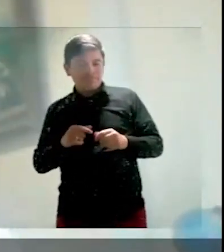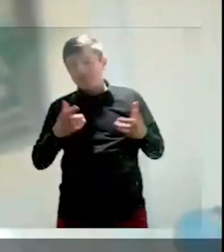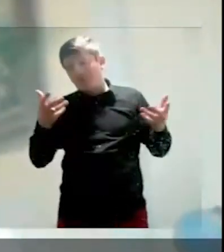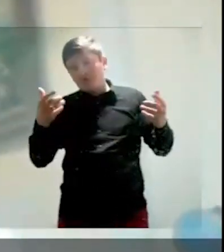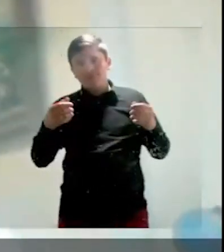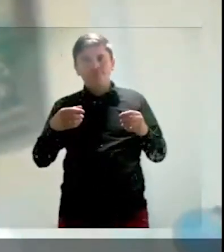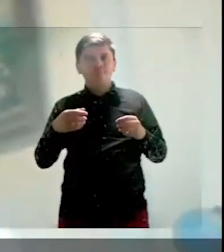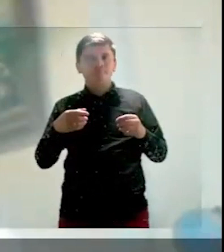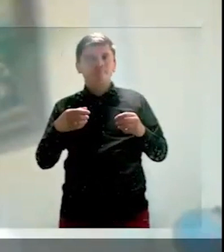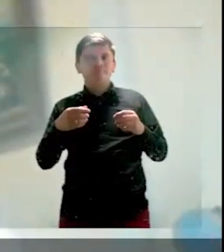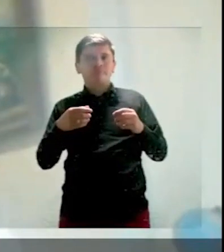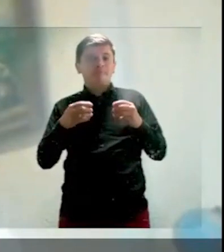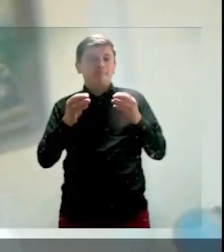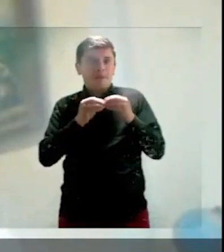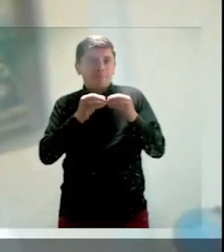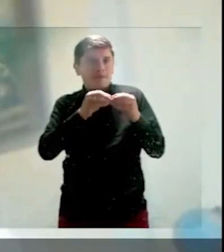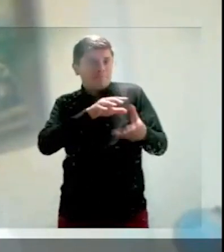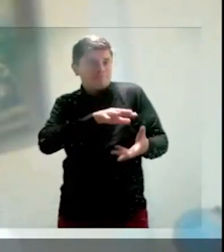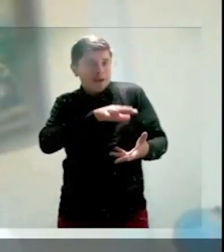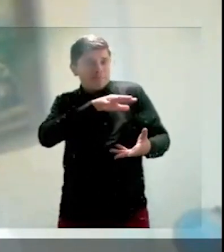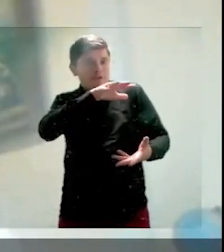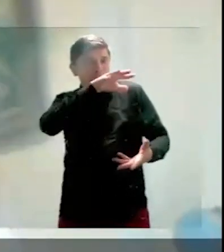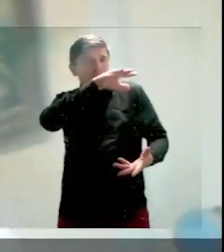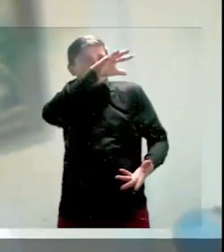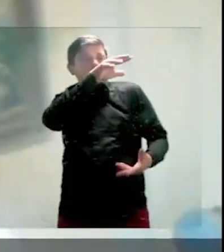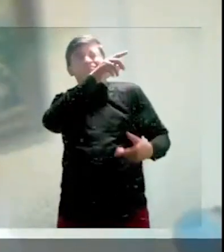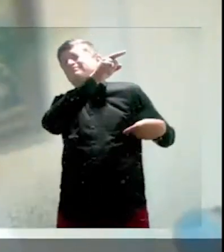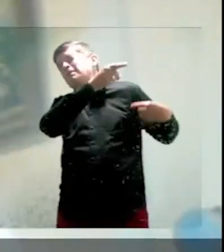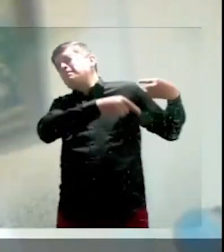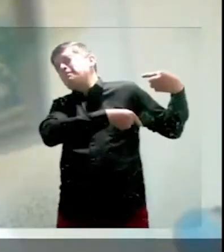va increciendo, podría en algún momento